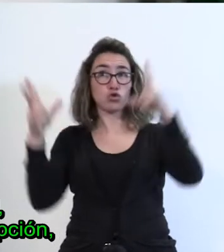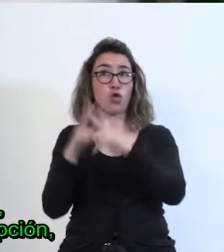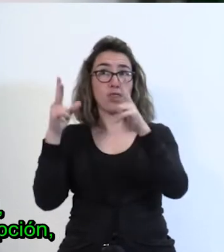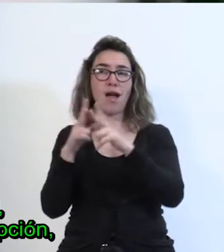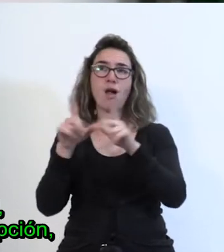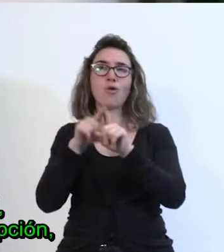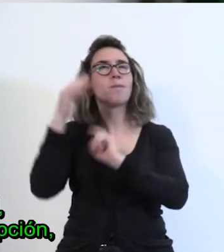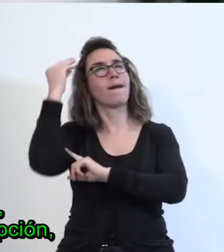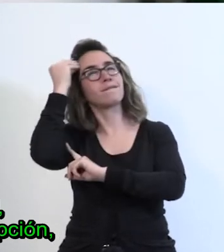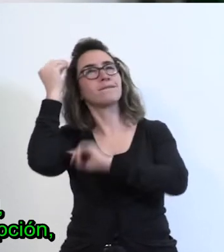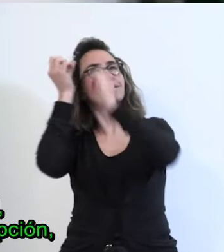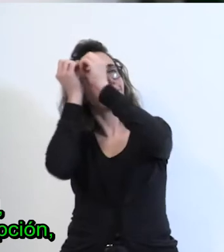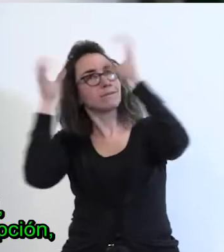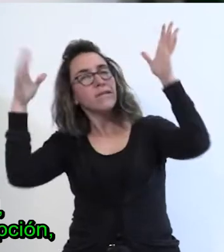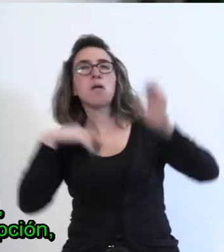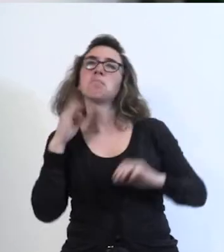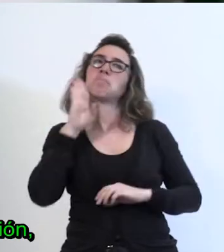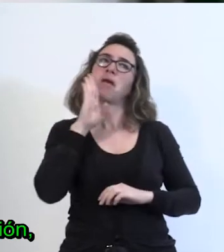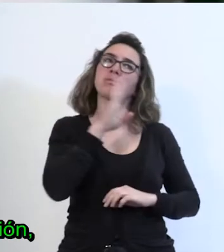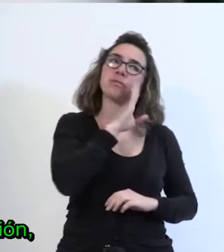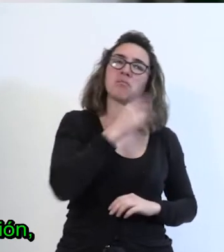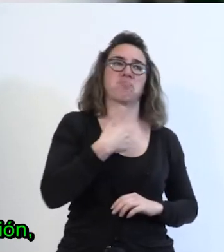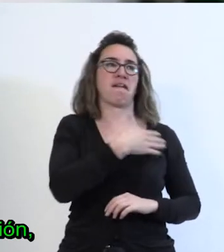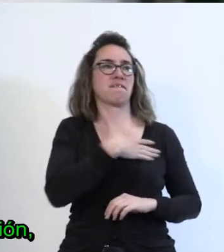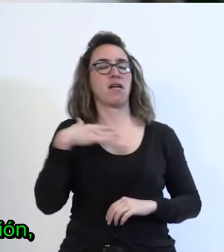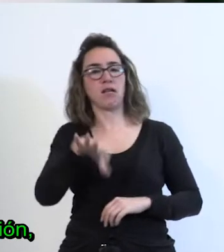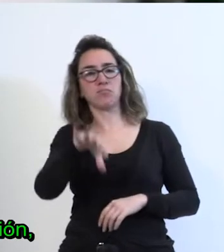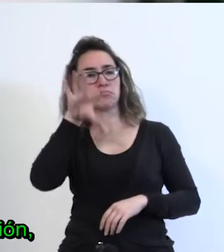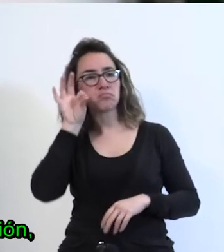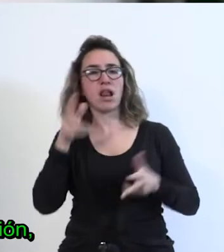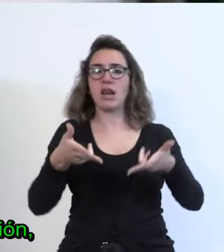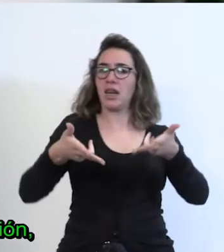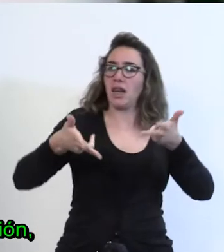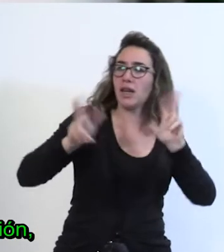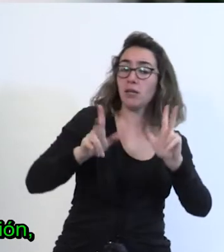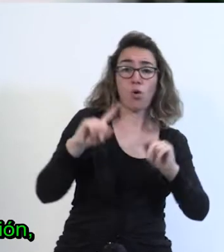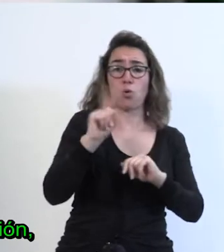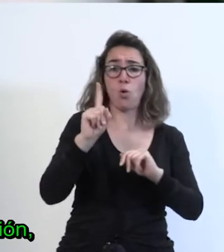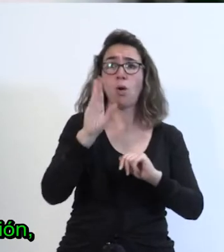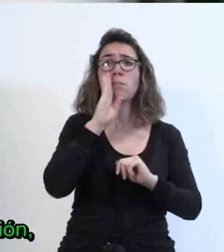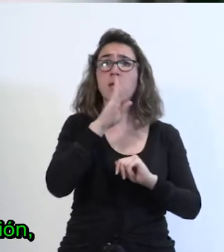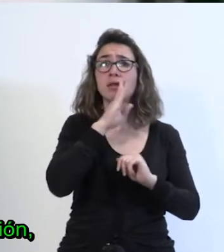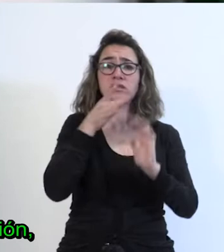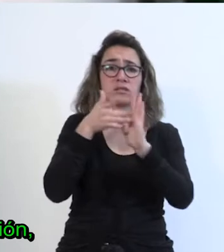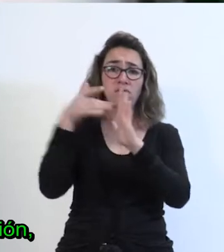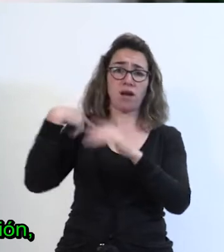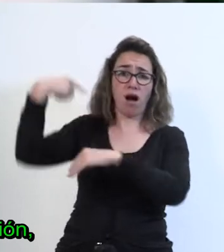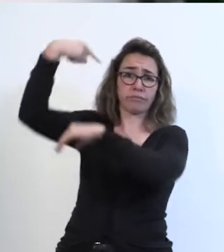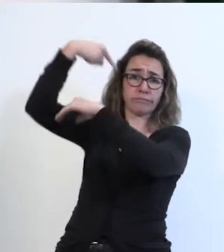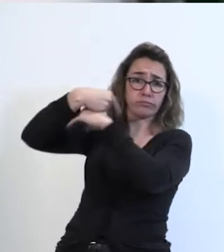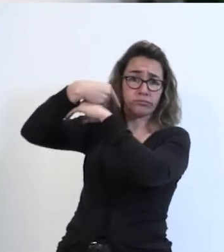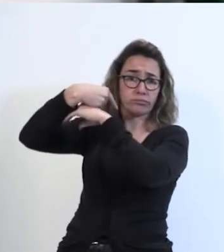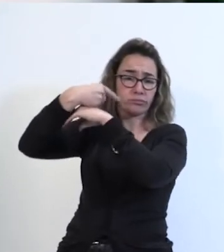es de una maternidad como opción libremente elegida, sino la maternidad como